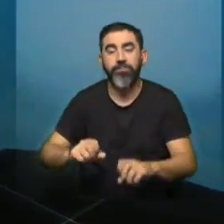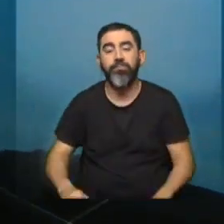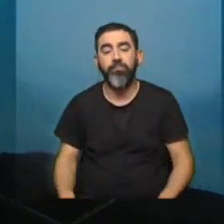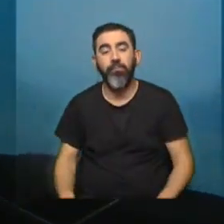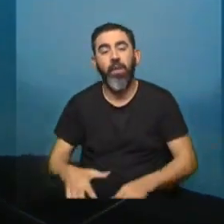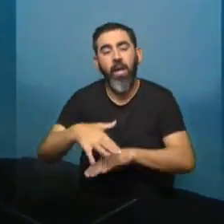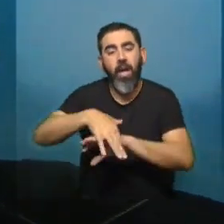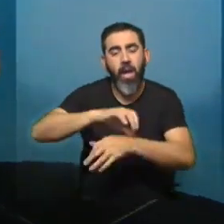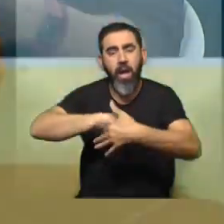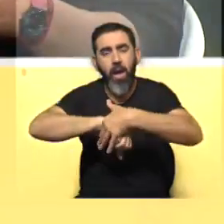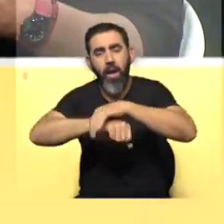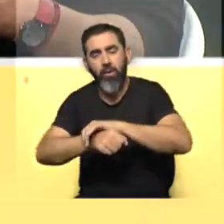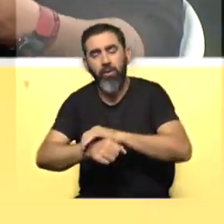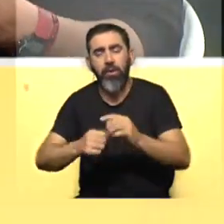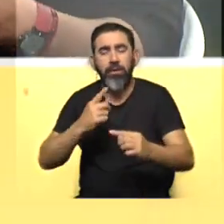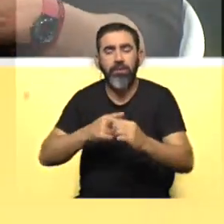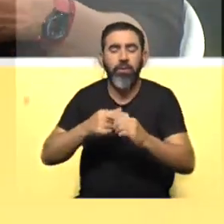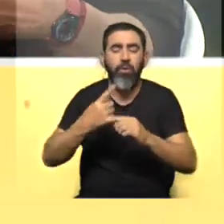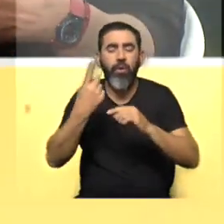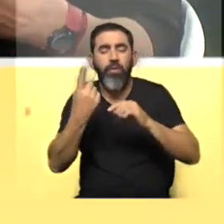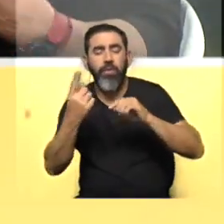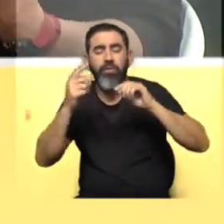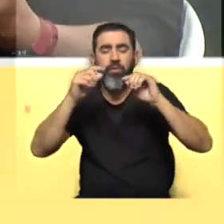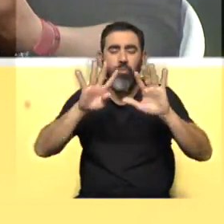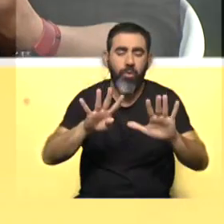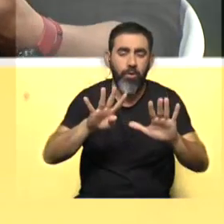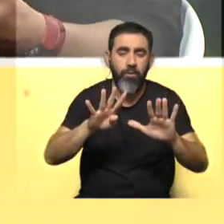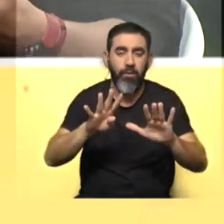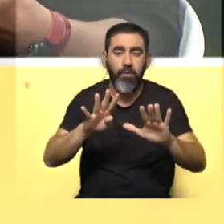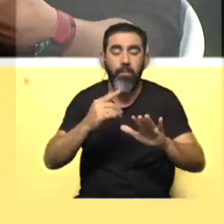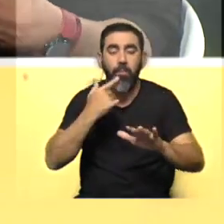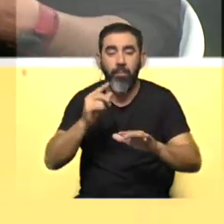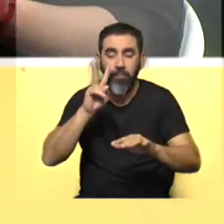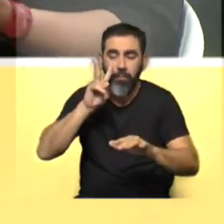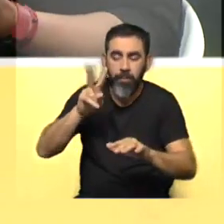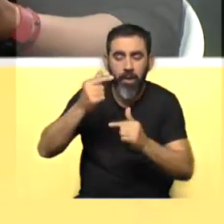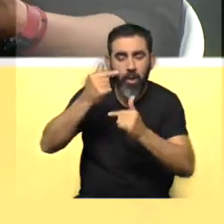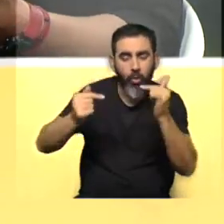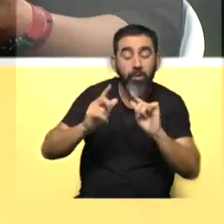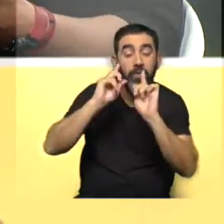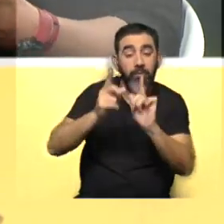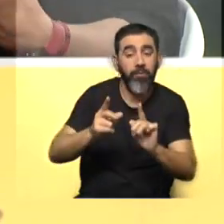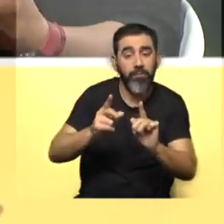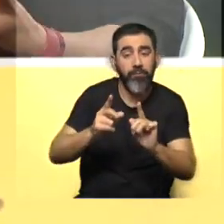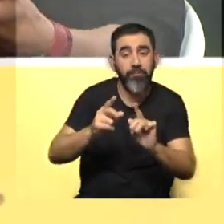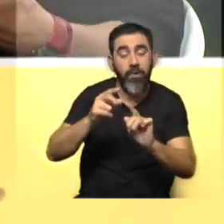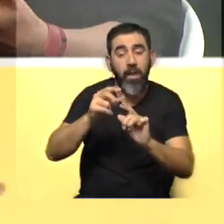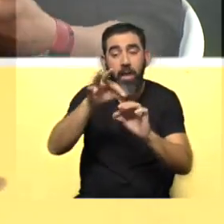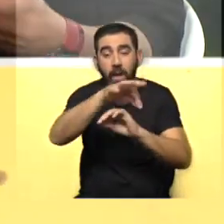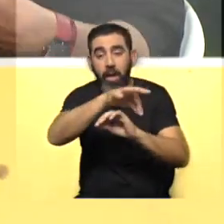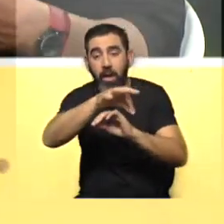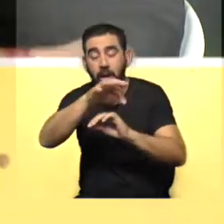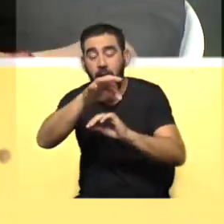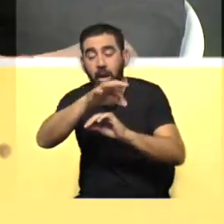arqueología uruguaya de finales del 19, Figueiras, quienes prestan atención a las piezas, también prestan atención a la arquitectura en piedra